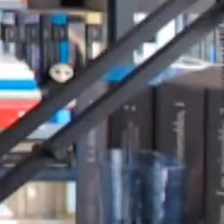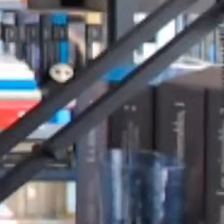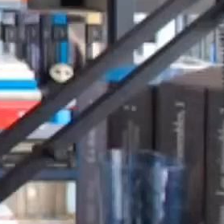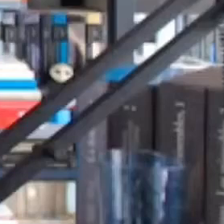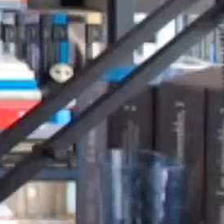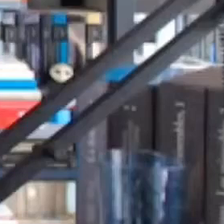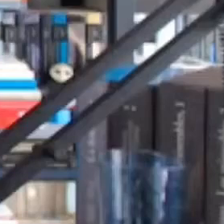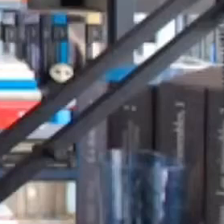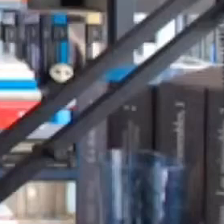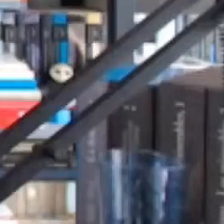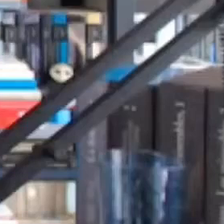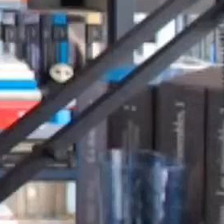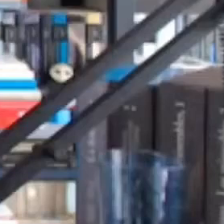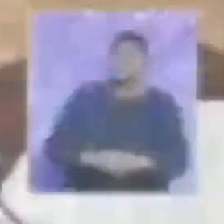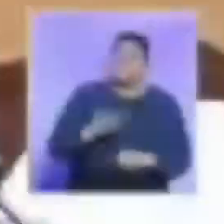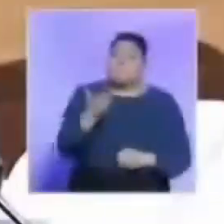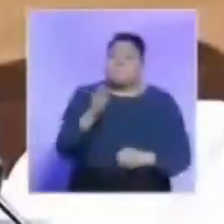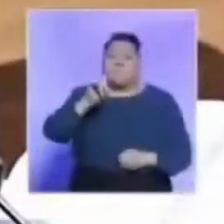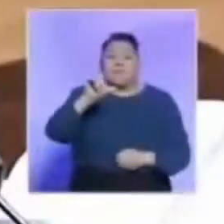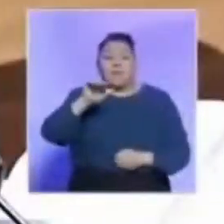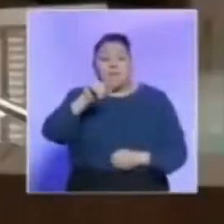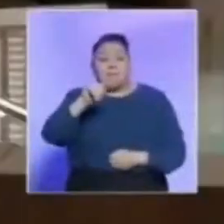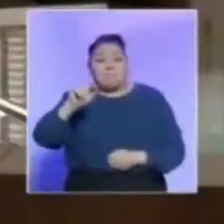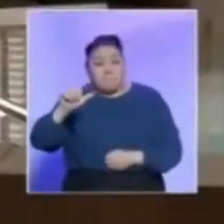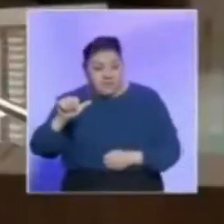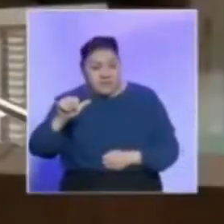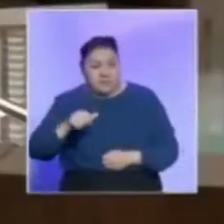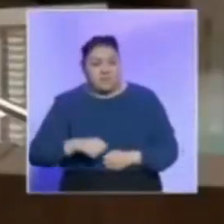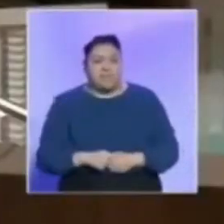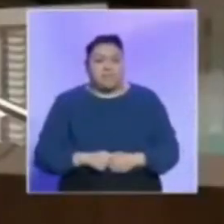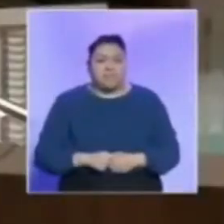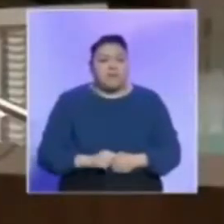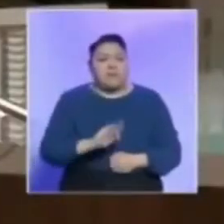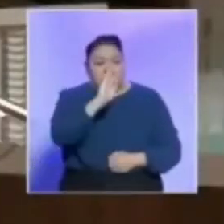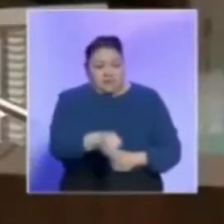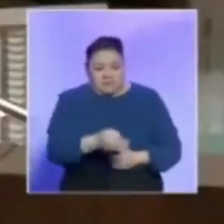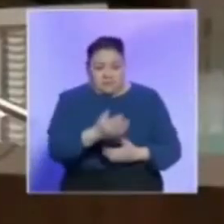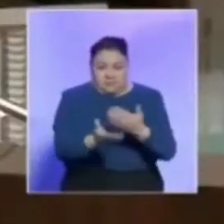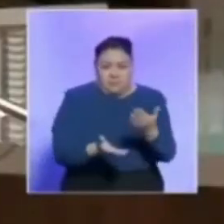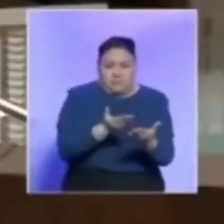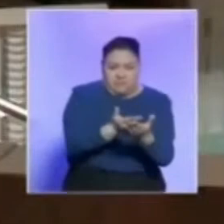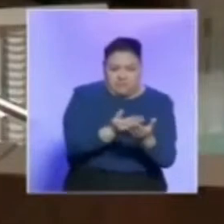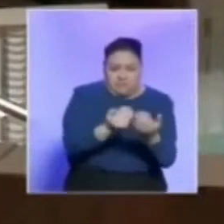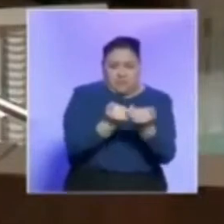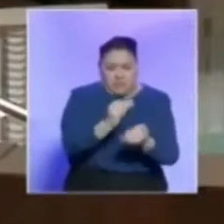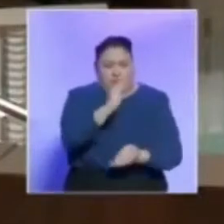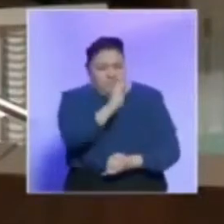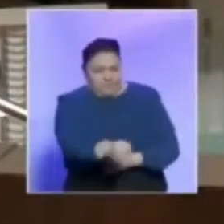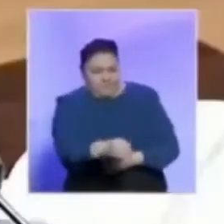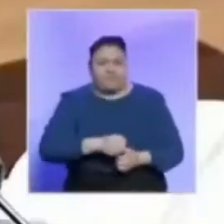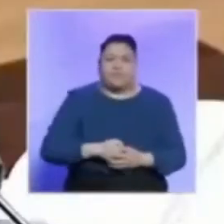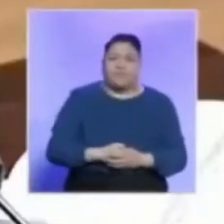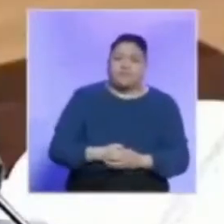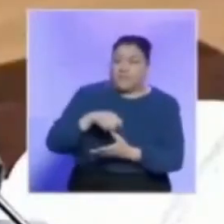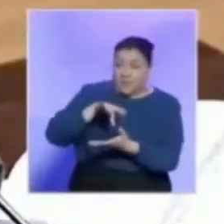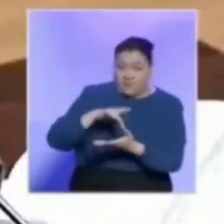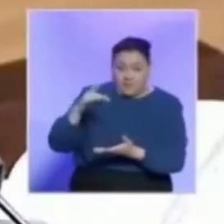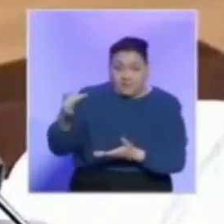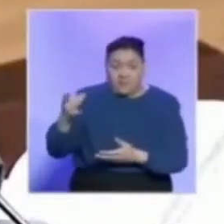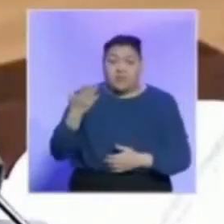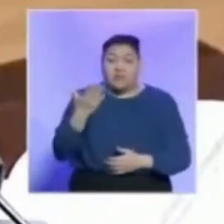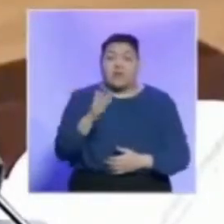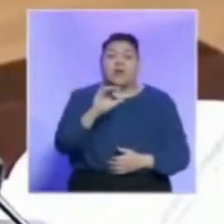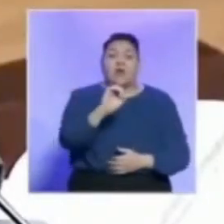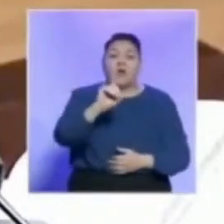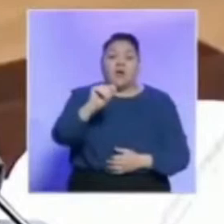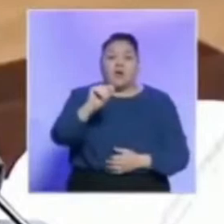ahí en la derecha, no solamente en el Poder Judicial, sino también en los diferentes foros de la derecha,